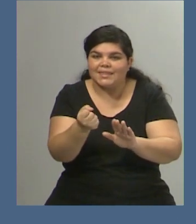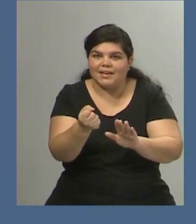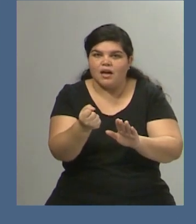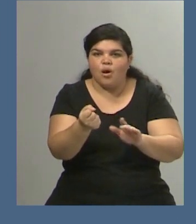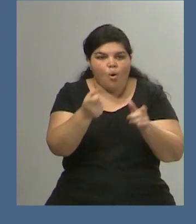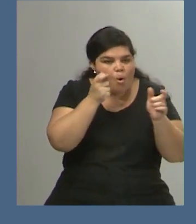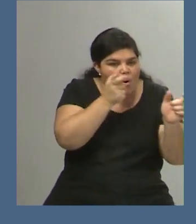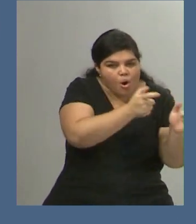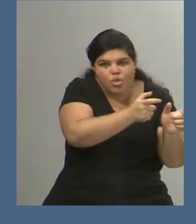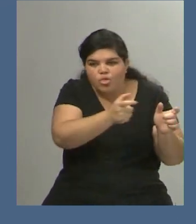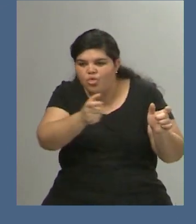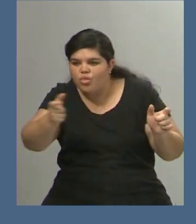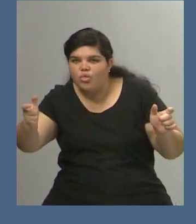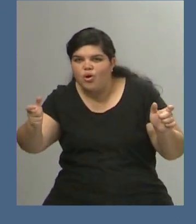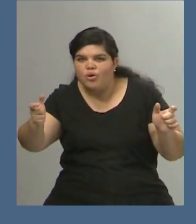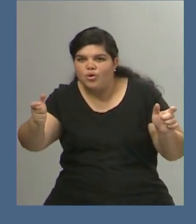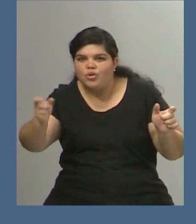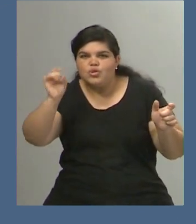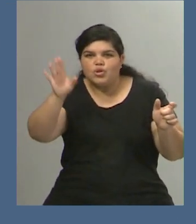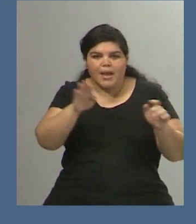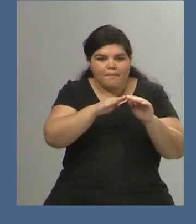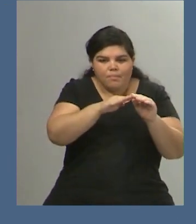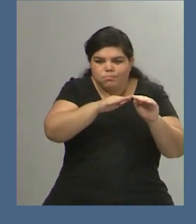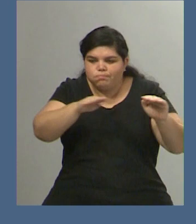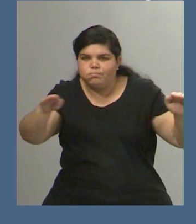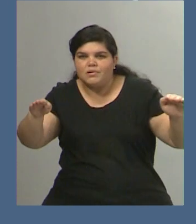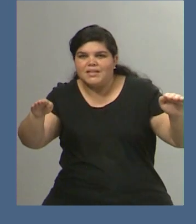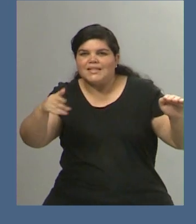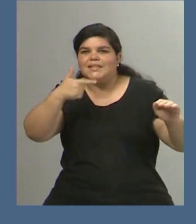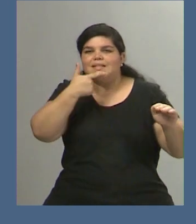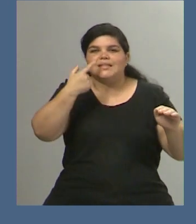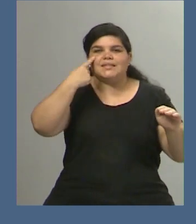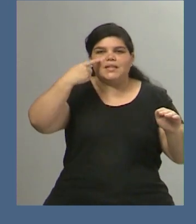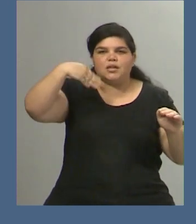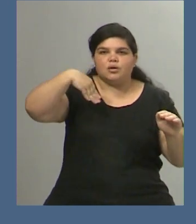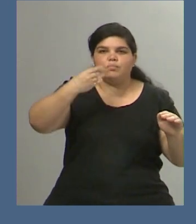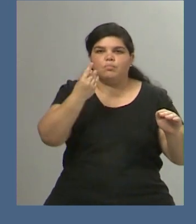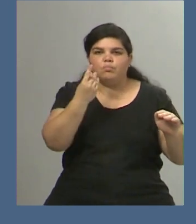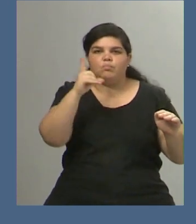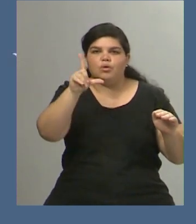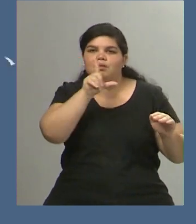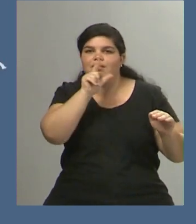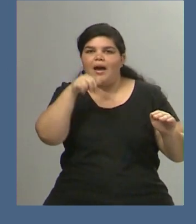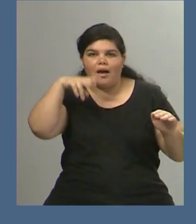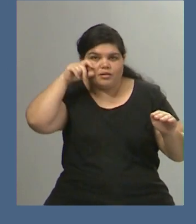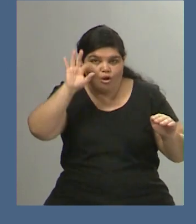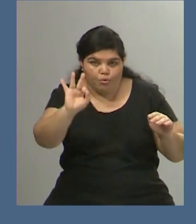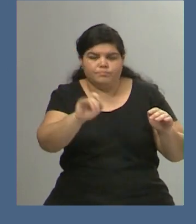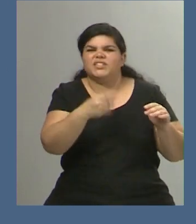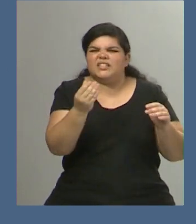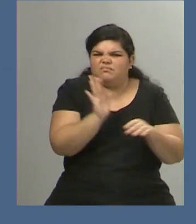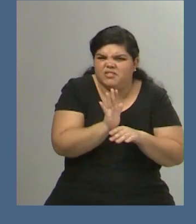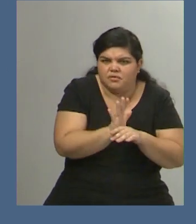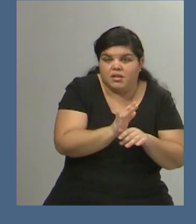simultáneamente, y subrayo lo de simultáneamente, un abordaje político, donde el factor poder